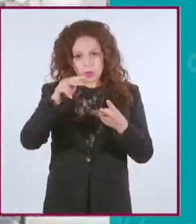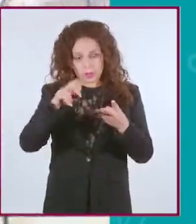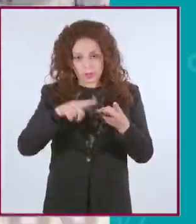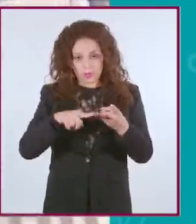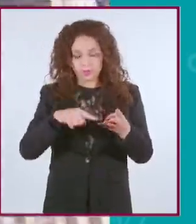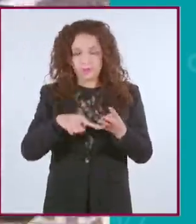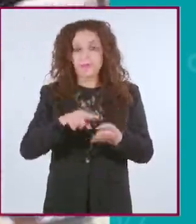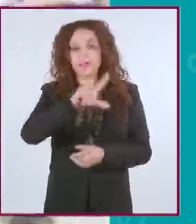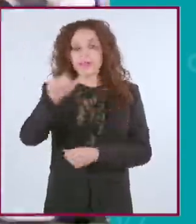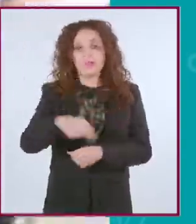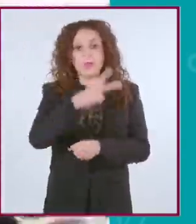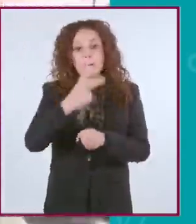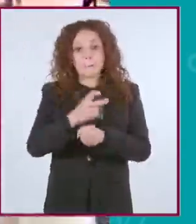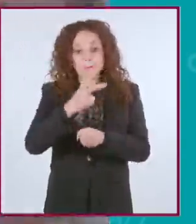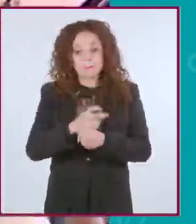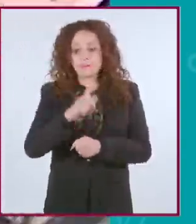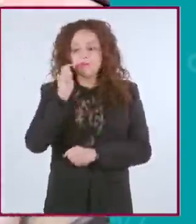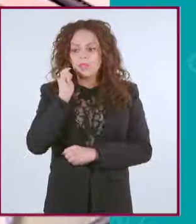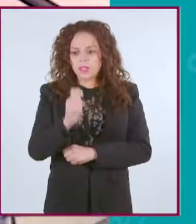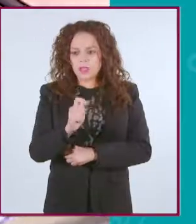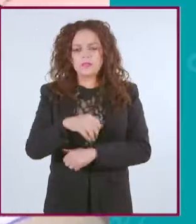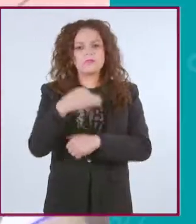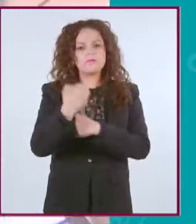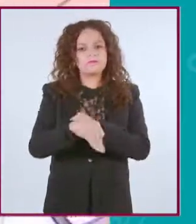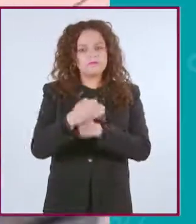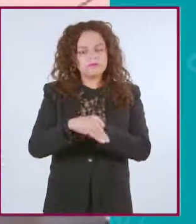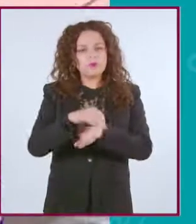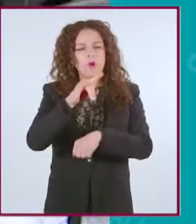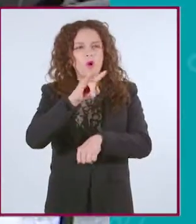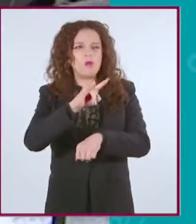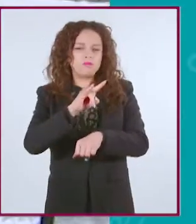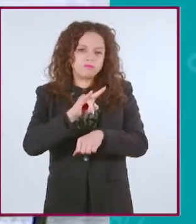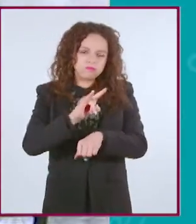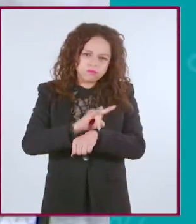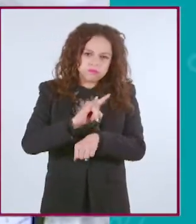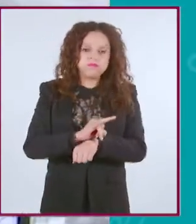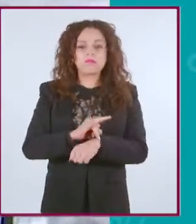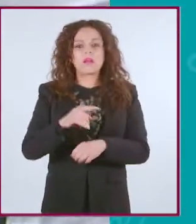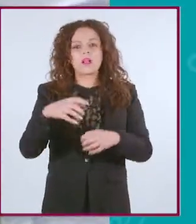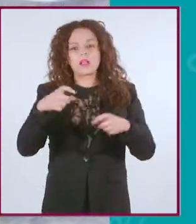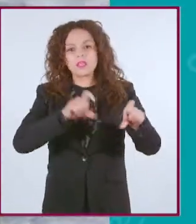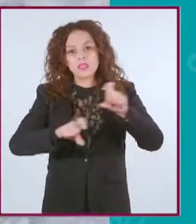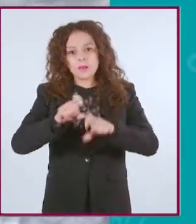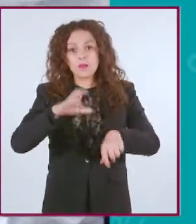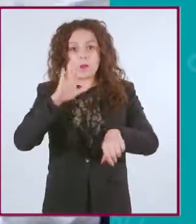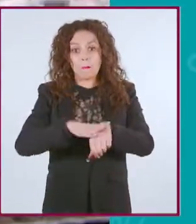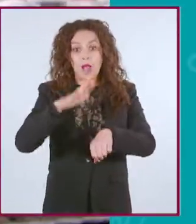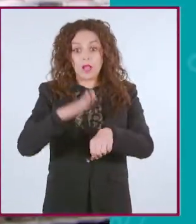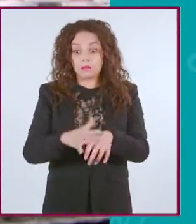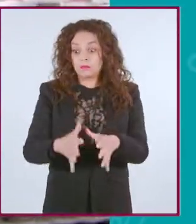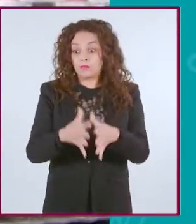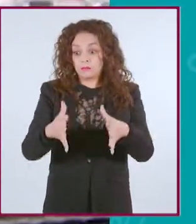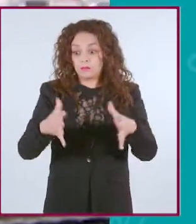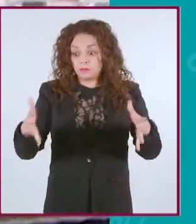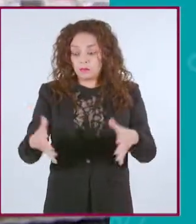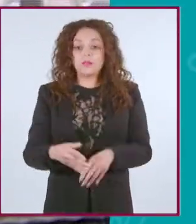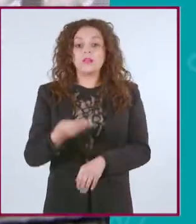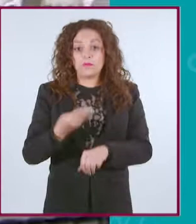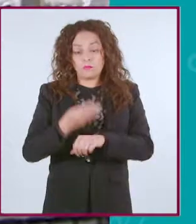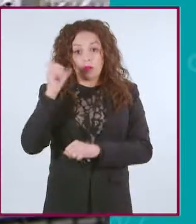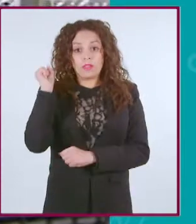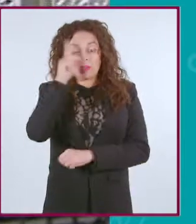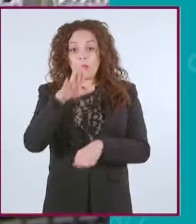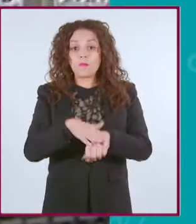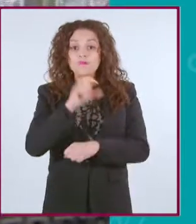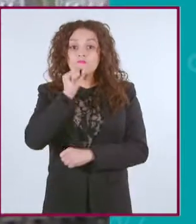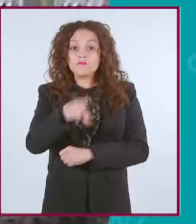se presentaron los bríos artificiales y químicos. La cantidad aumentó, así como la complejidad, ya que al mismo tiempo se